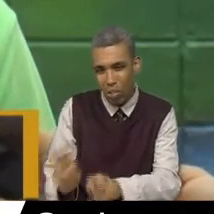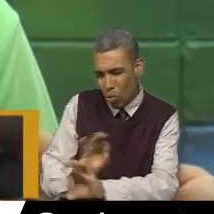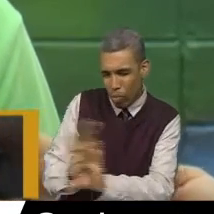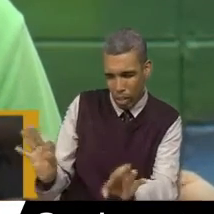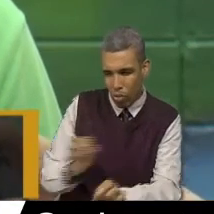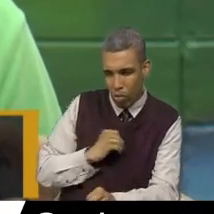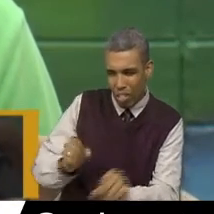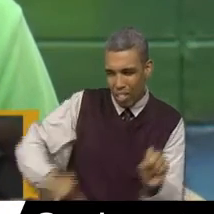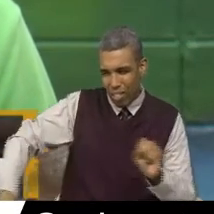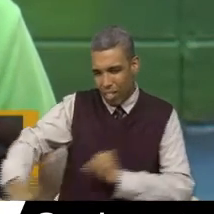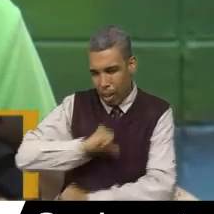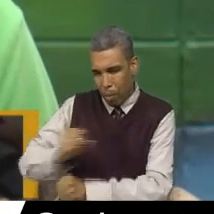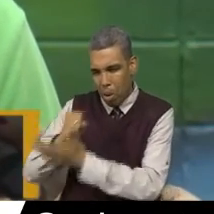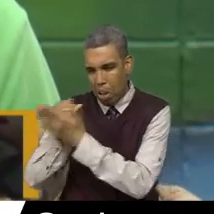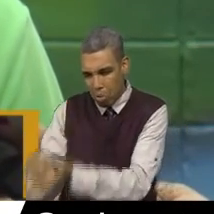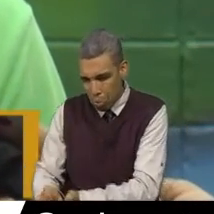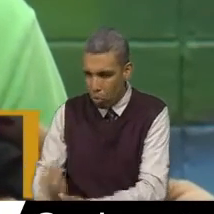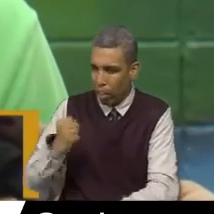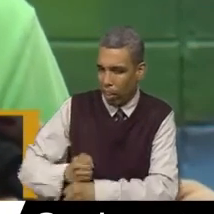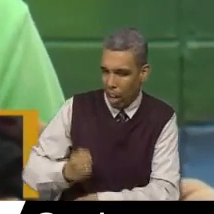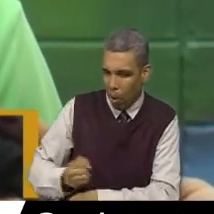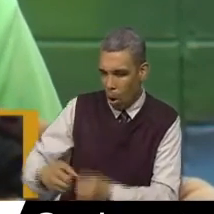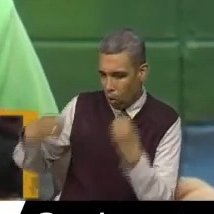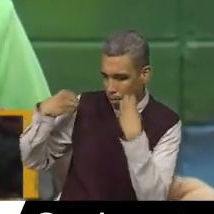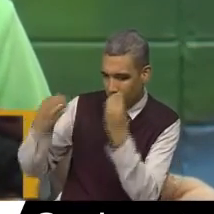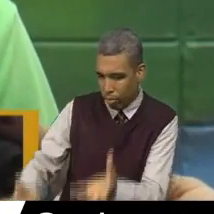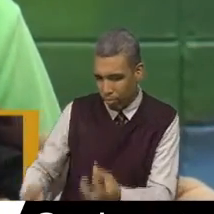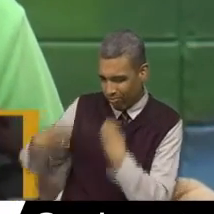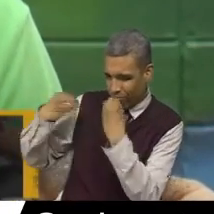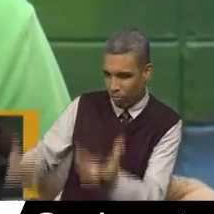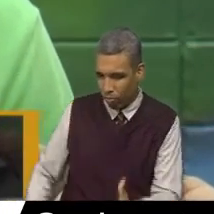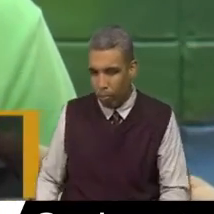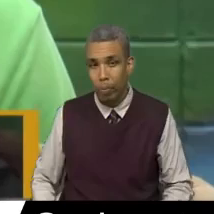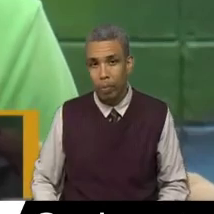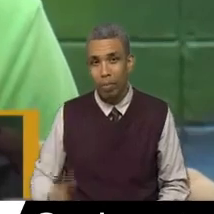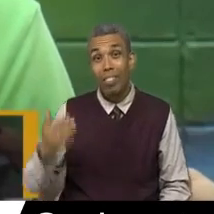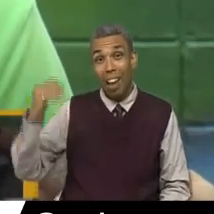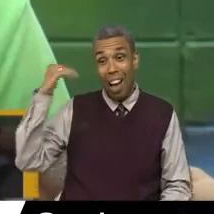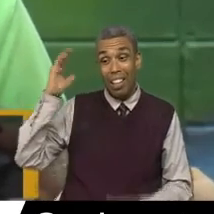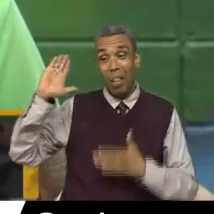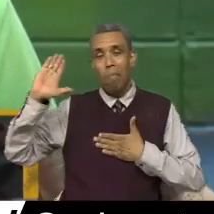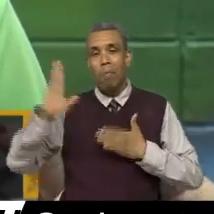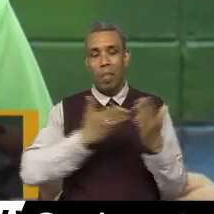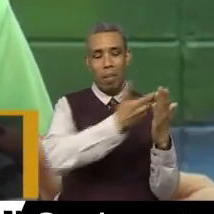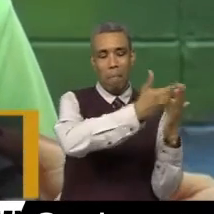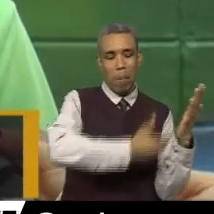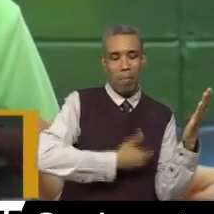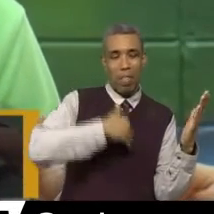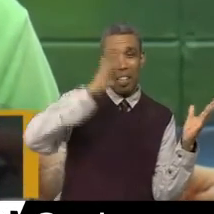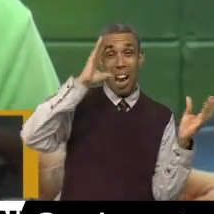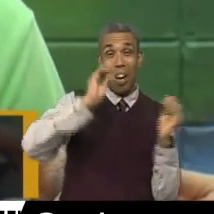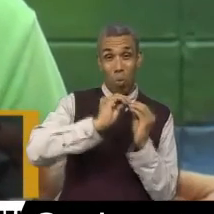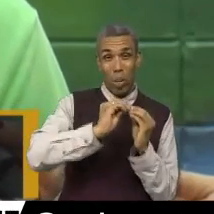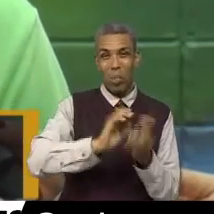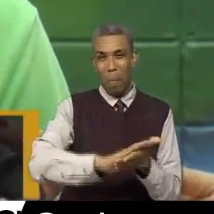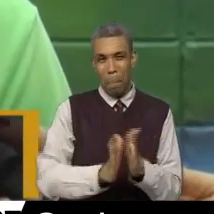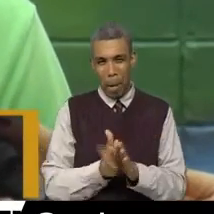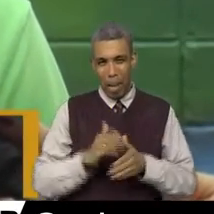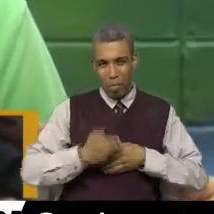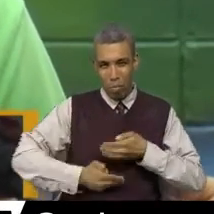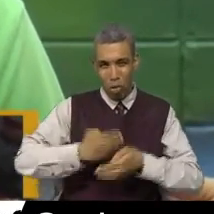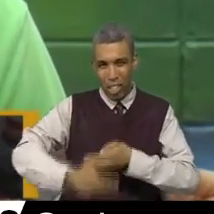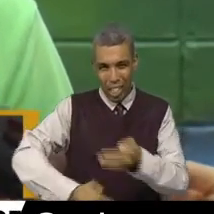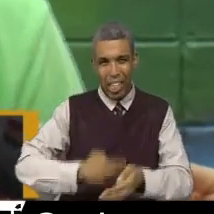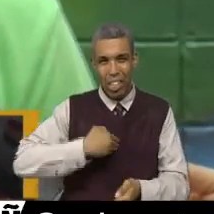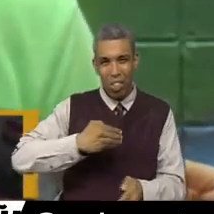al Ministerio de Defensa de Erradicación Forzada es incumplir estos acuerdos, es obligarlos, ¿ya?, a erradicar